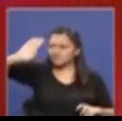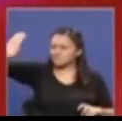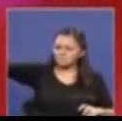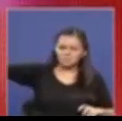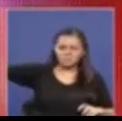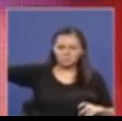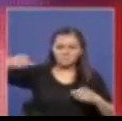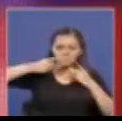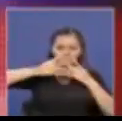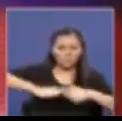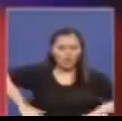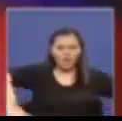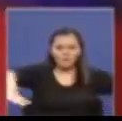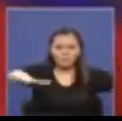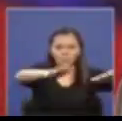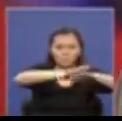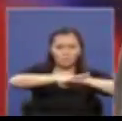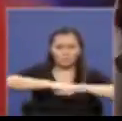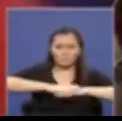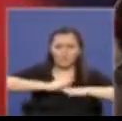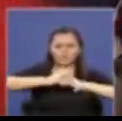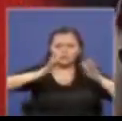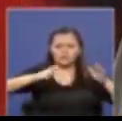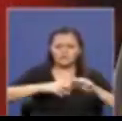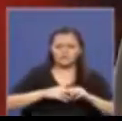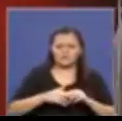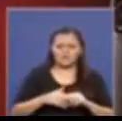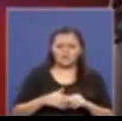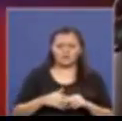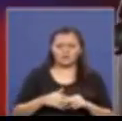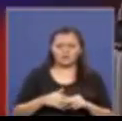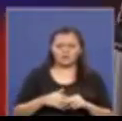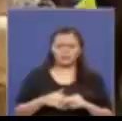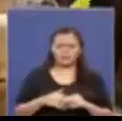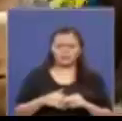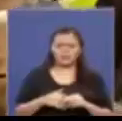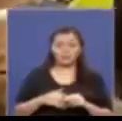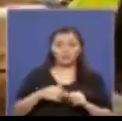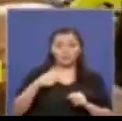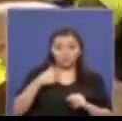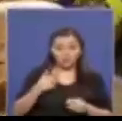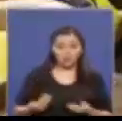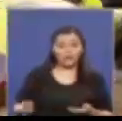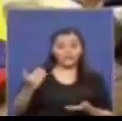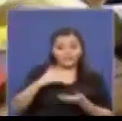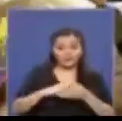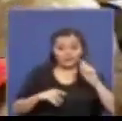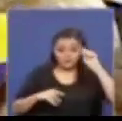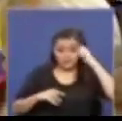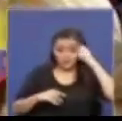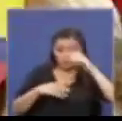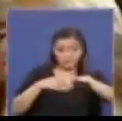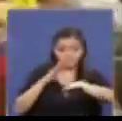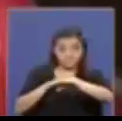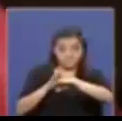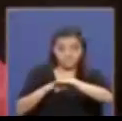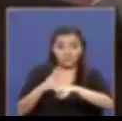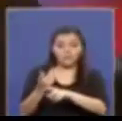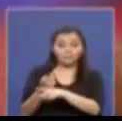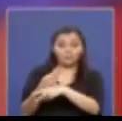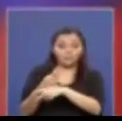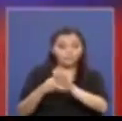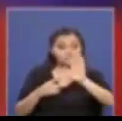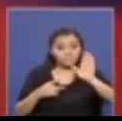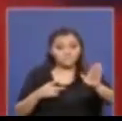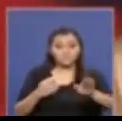ecuatoriano, a las grandes mayorías. Y les recuerdo una vez más, esto fue pedido del propio sector productivo. Así que si estos